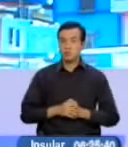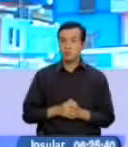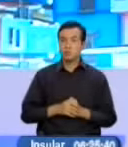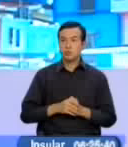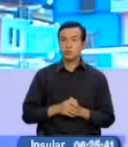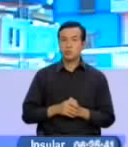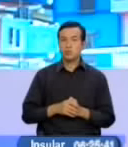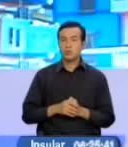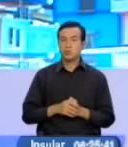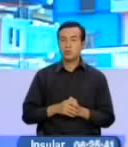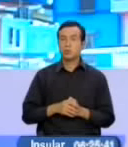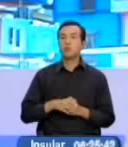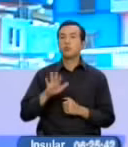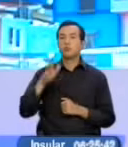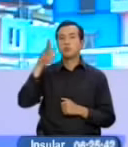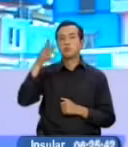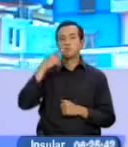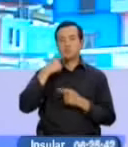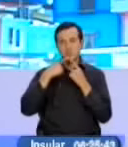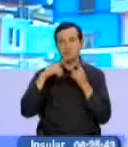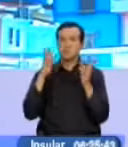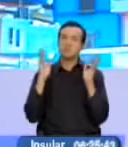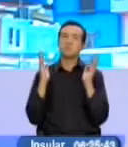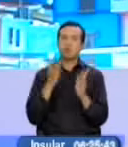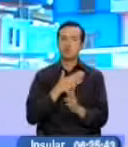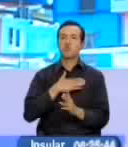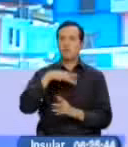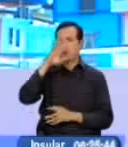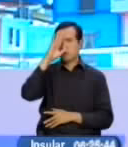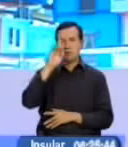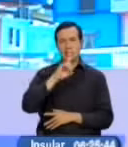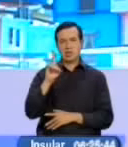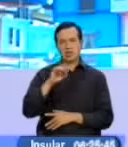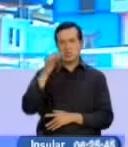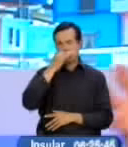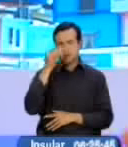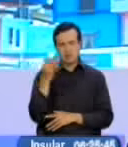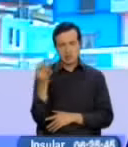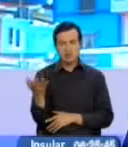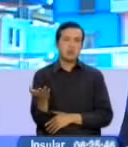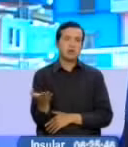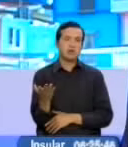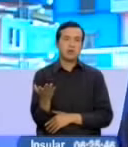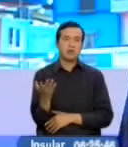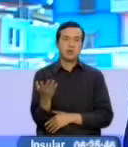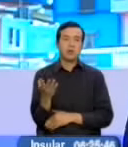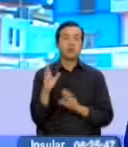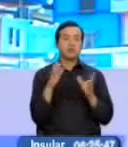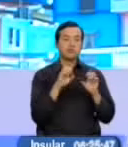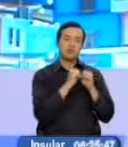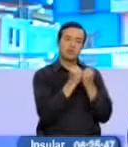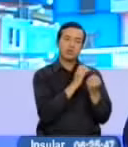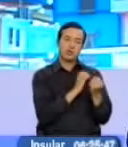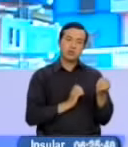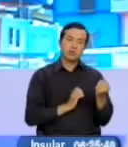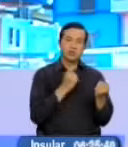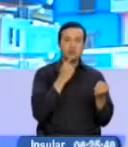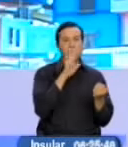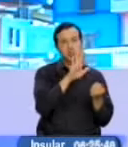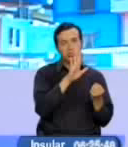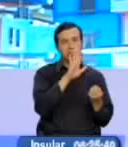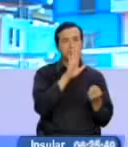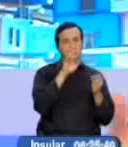tiene el discurso de decir, yo sí soy derecha, probablemente en el caso del Partido Social Cristiano tienen más